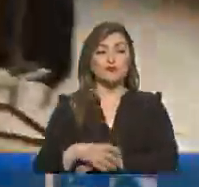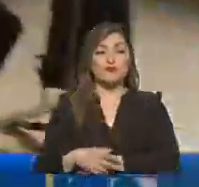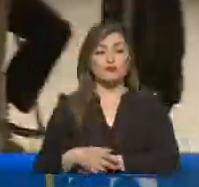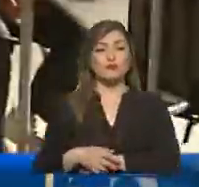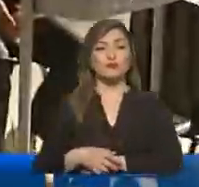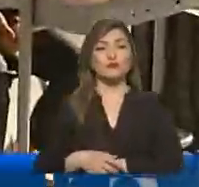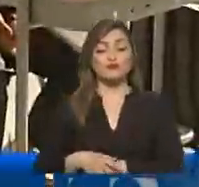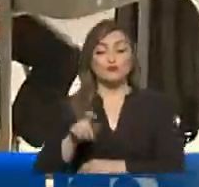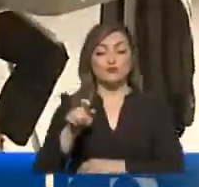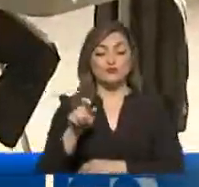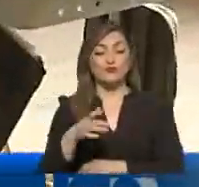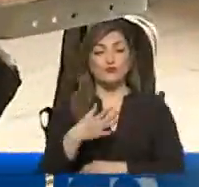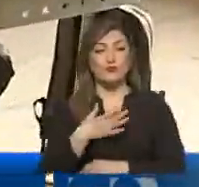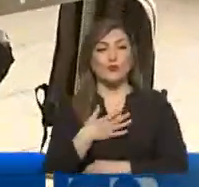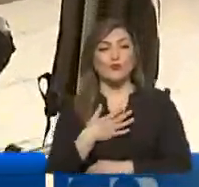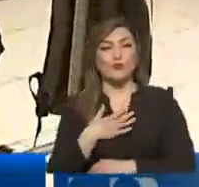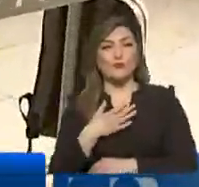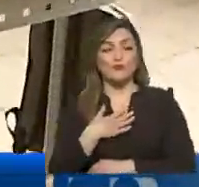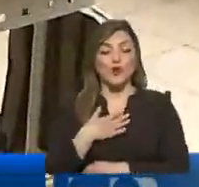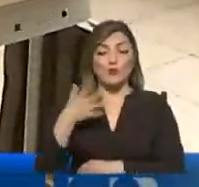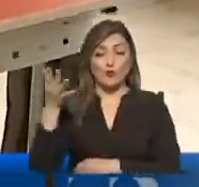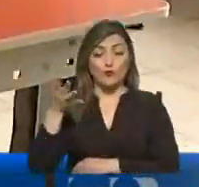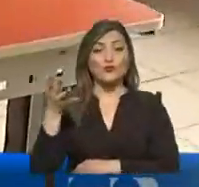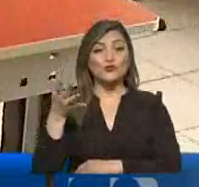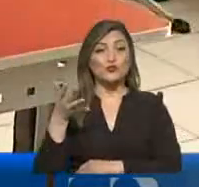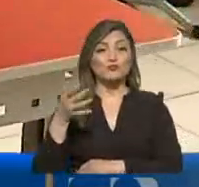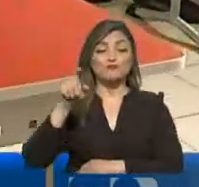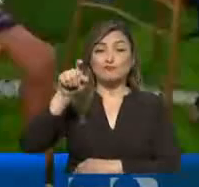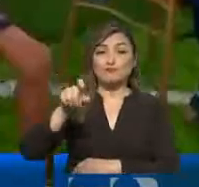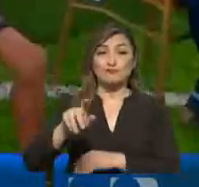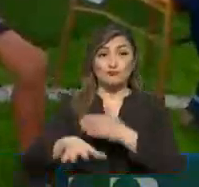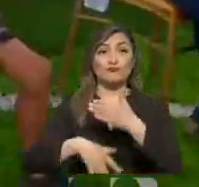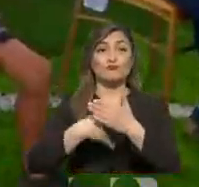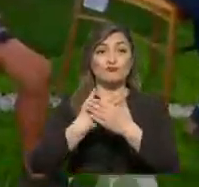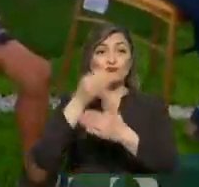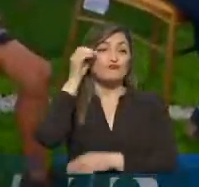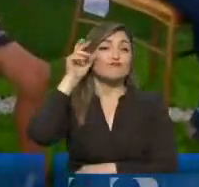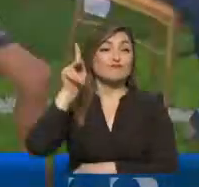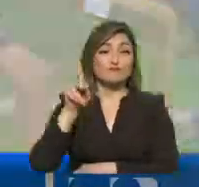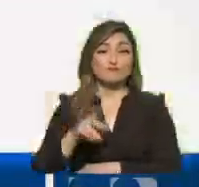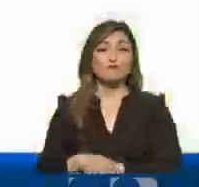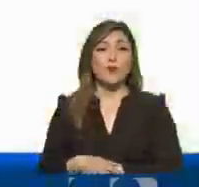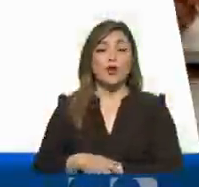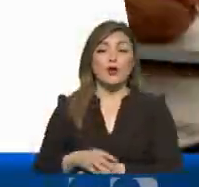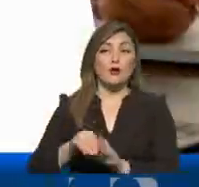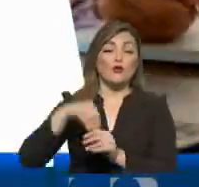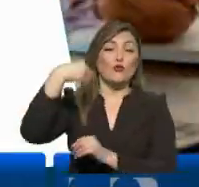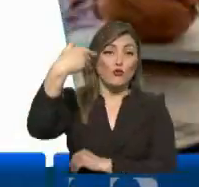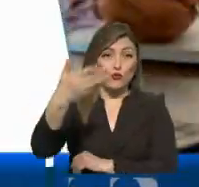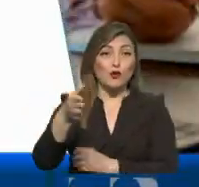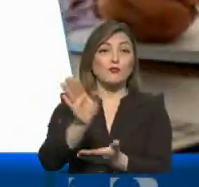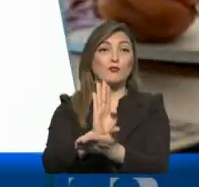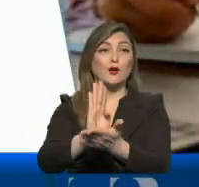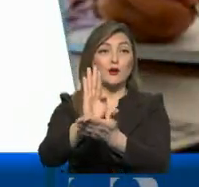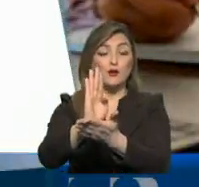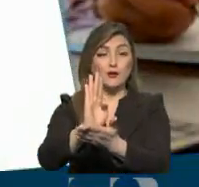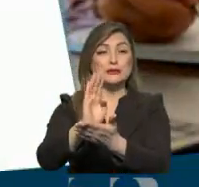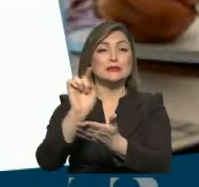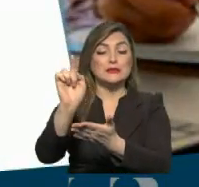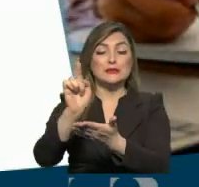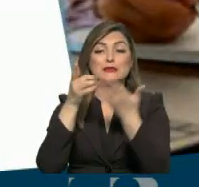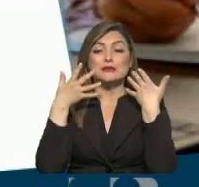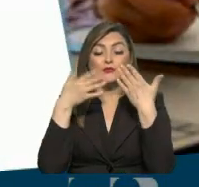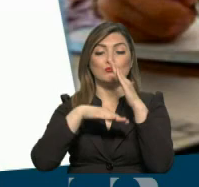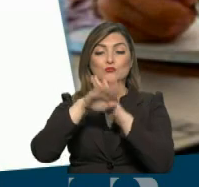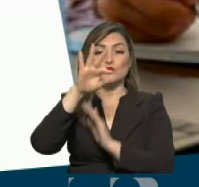profesor, como parte de la unidad educativa, esto era necesario para todos. En la periferia de Guayaquil, en algunas zonas, más del 90%